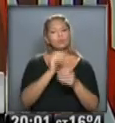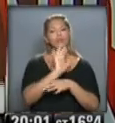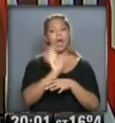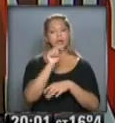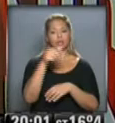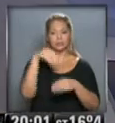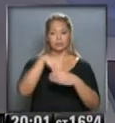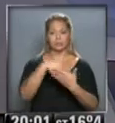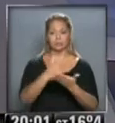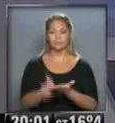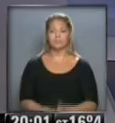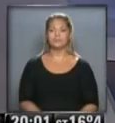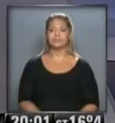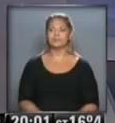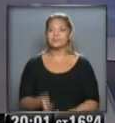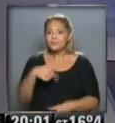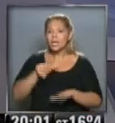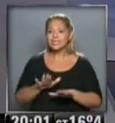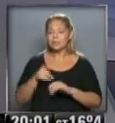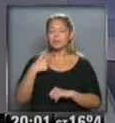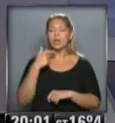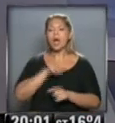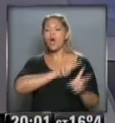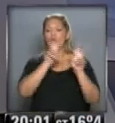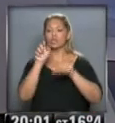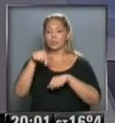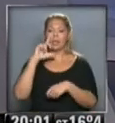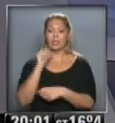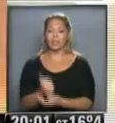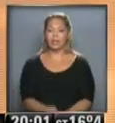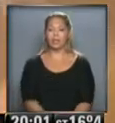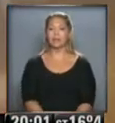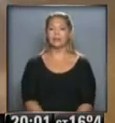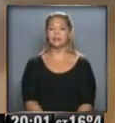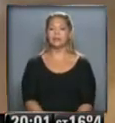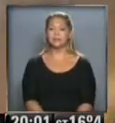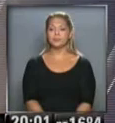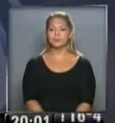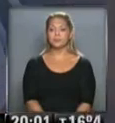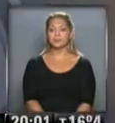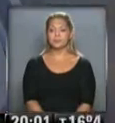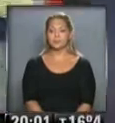protagonistas. Muy bien, esperamos ese momento, ahora compartimos otros temas de la jornada.